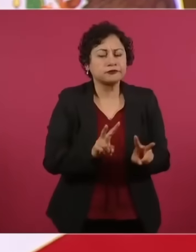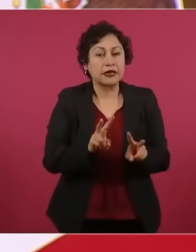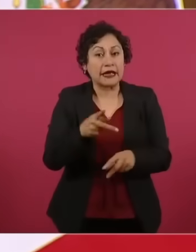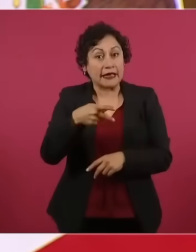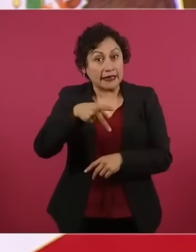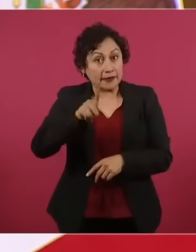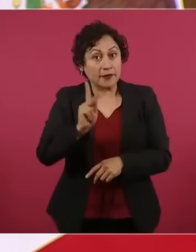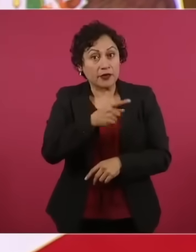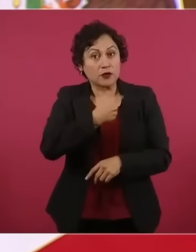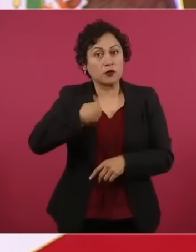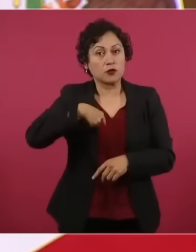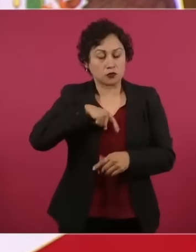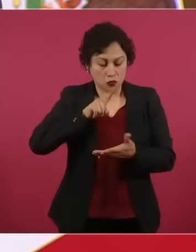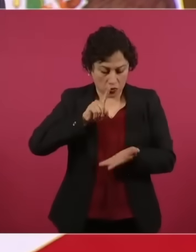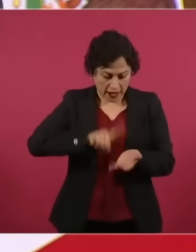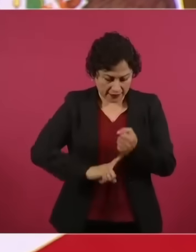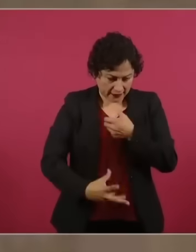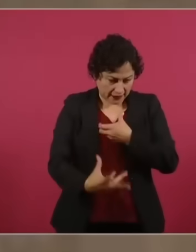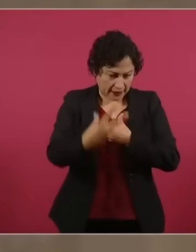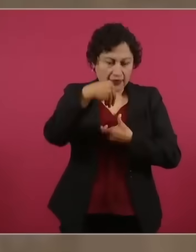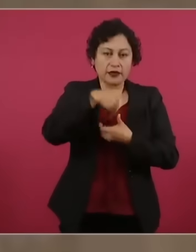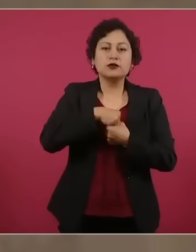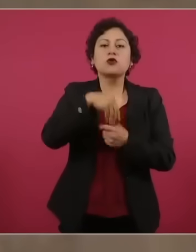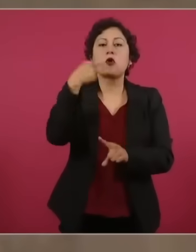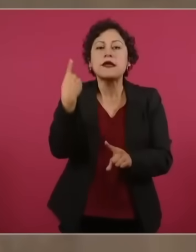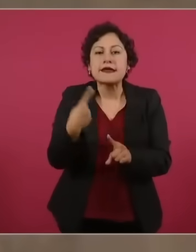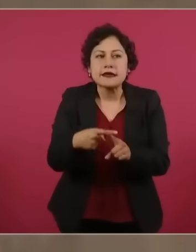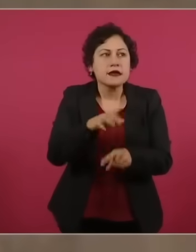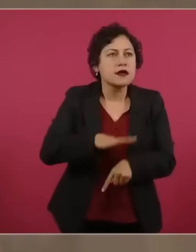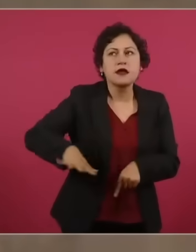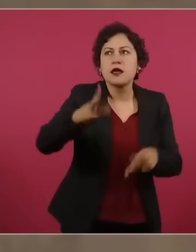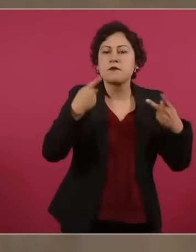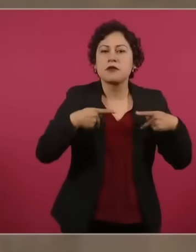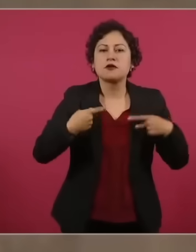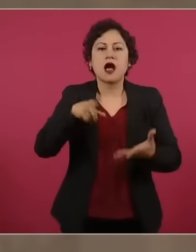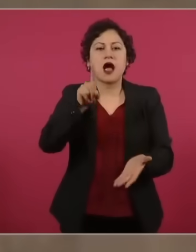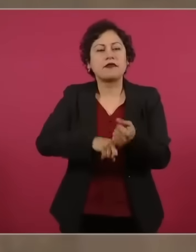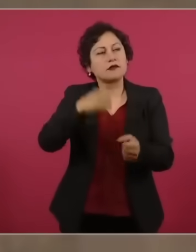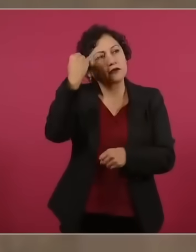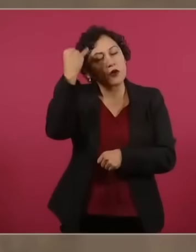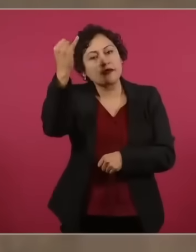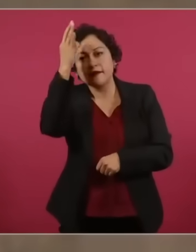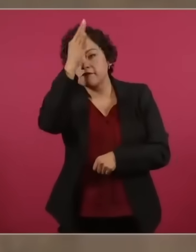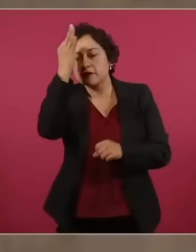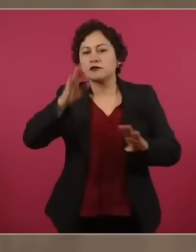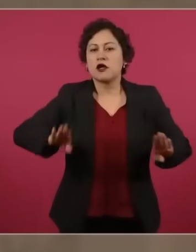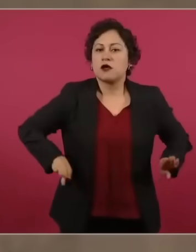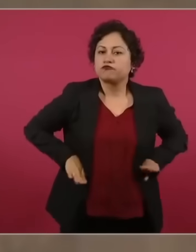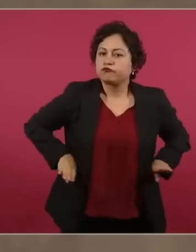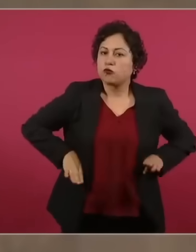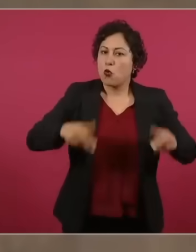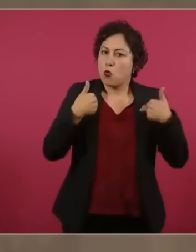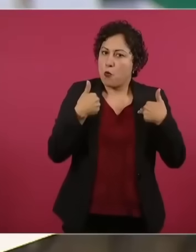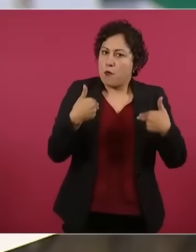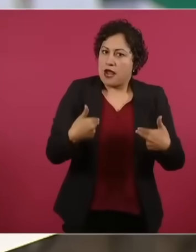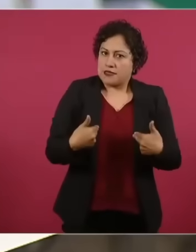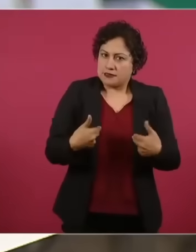han luchado por las causas humanistas y patrióticas en nuestro país.